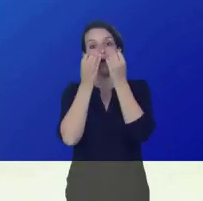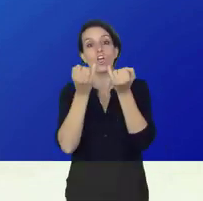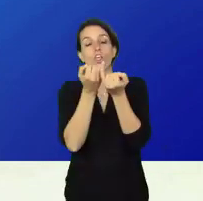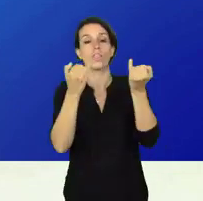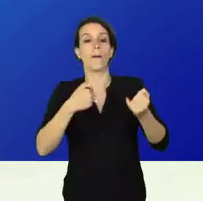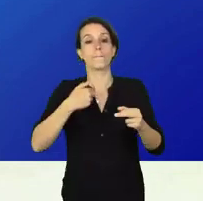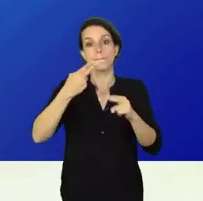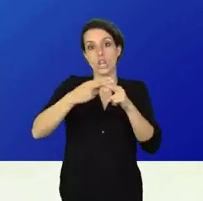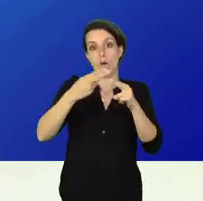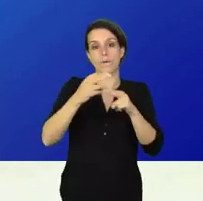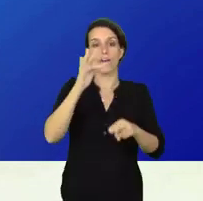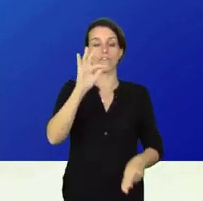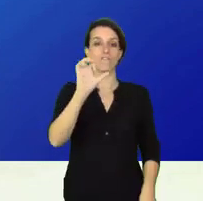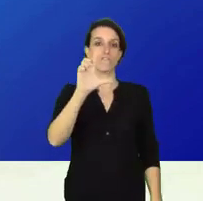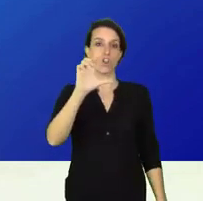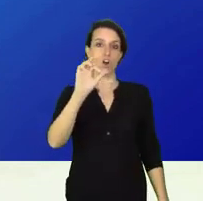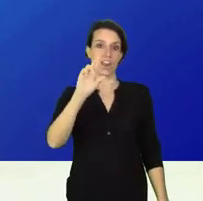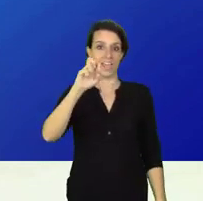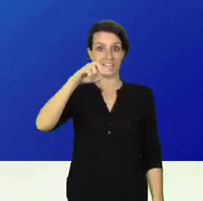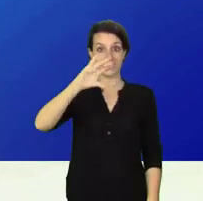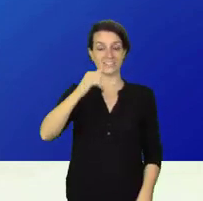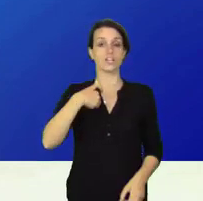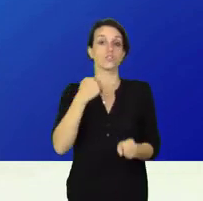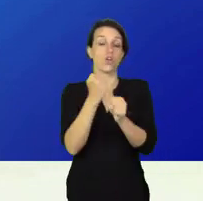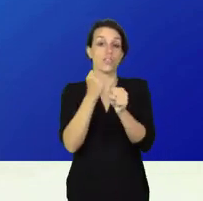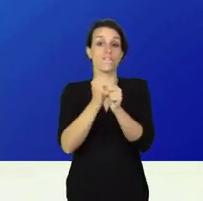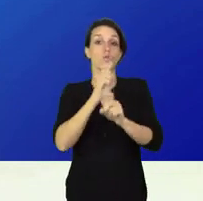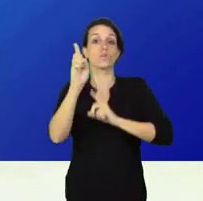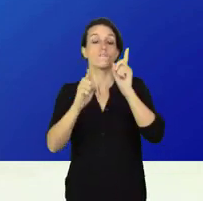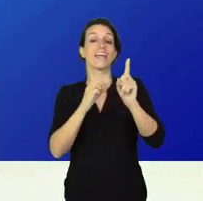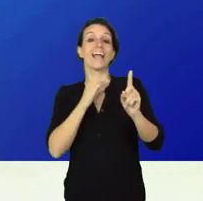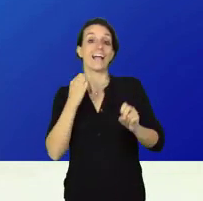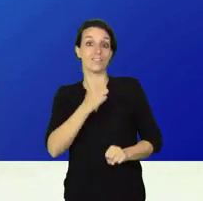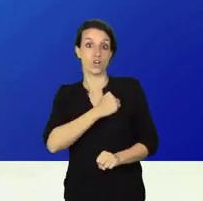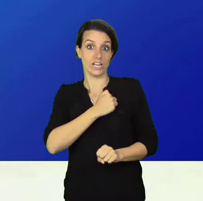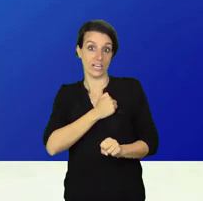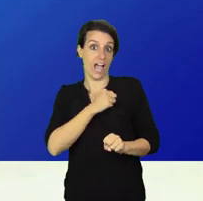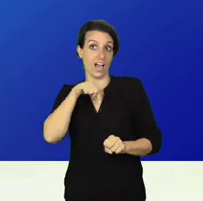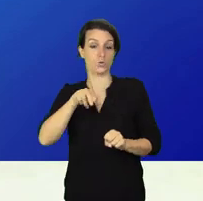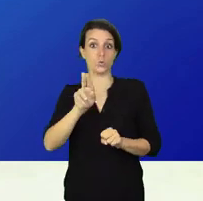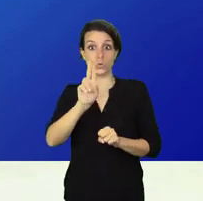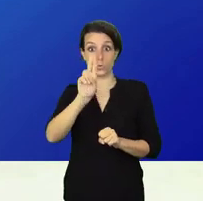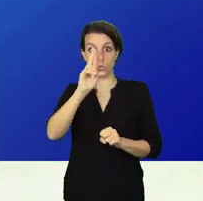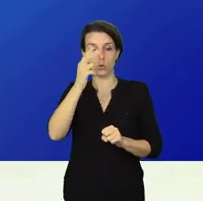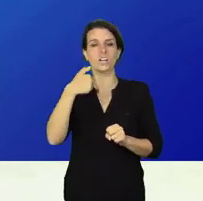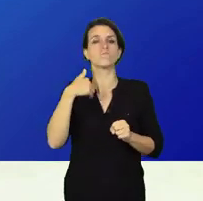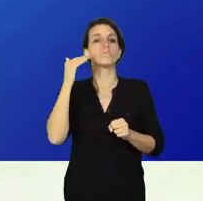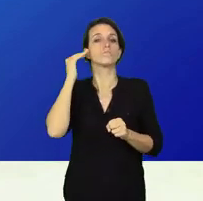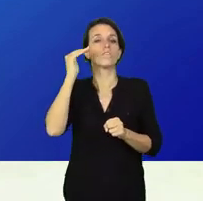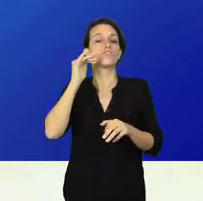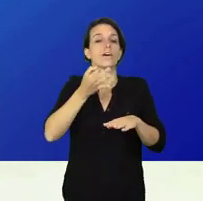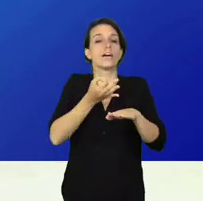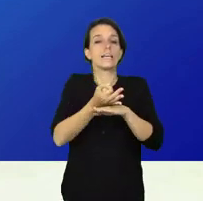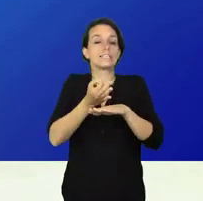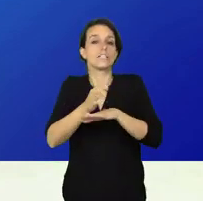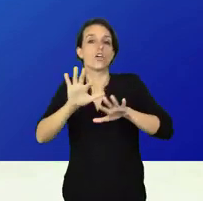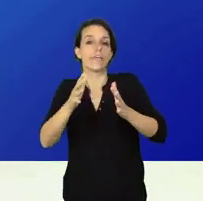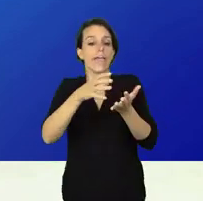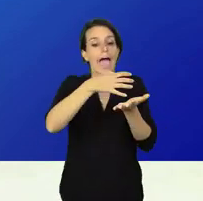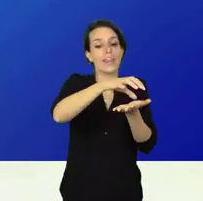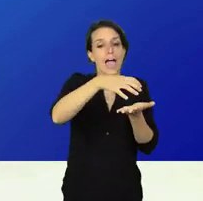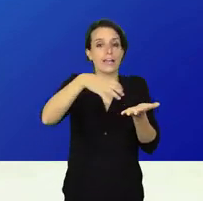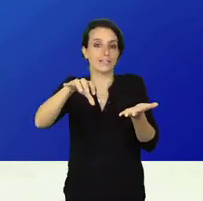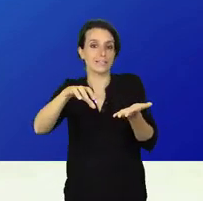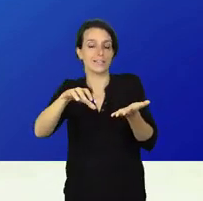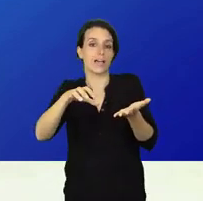Bueno, buenos días. Mi nombre es Florencia Facioli. Yo trabajo en la Universidad Católica del Uruguay. Trabajo como profesora en